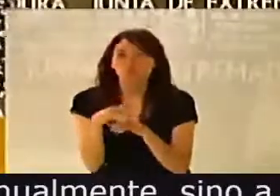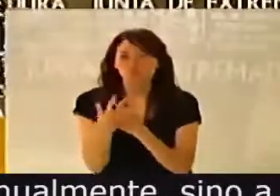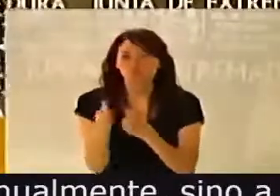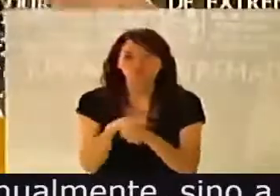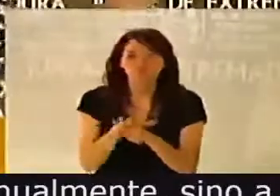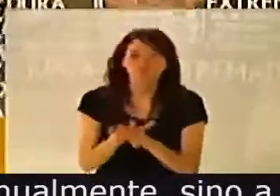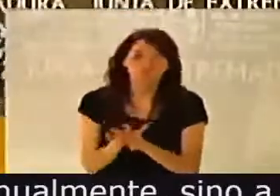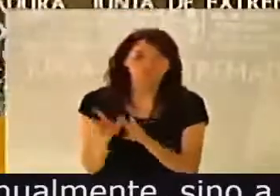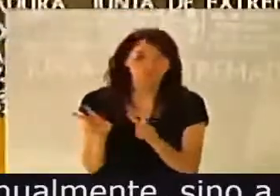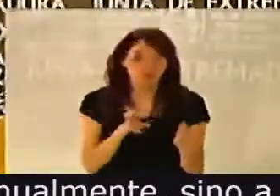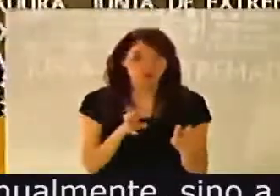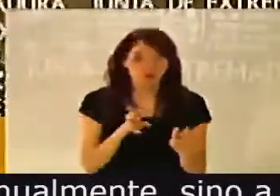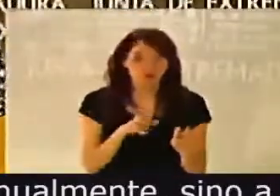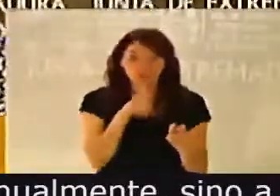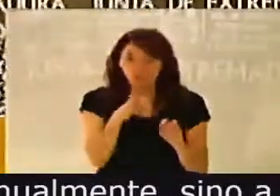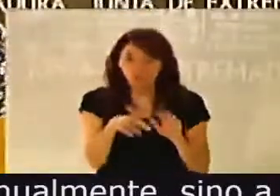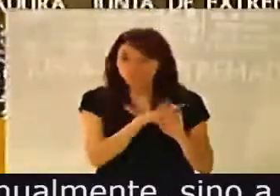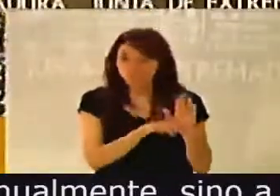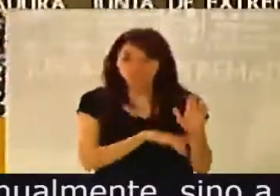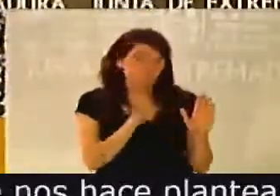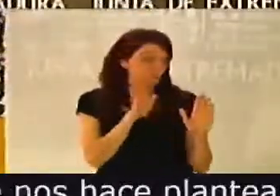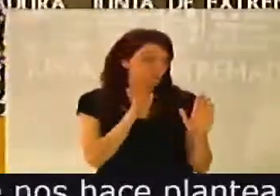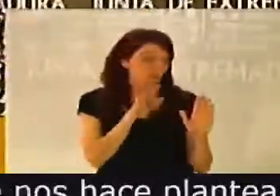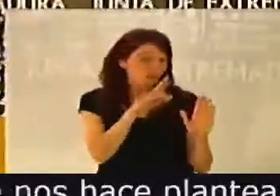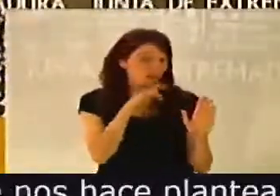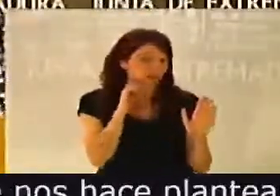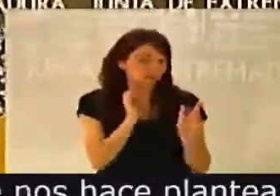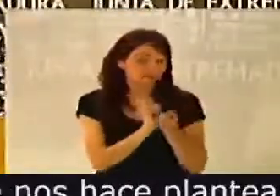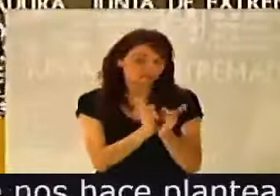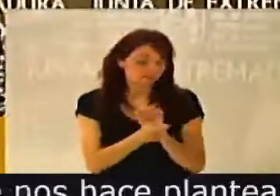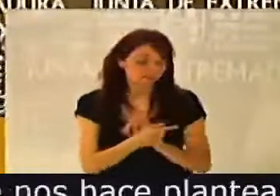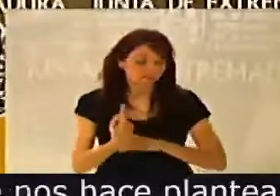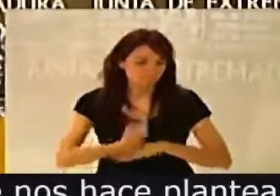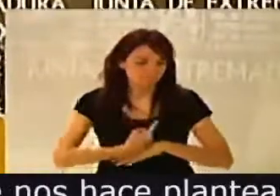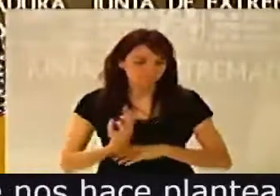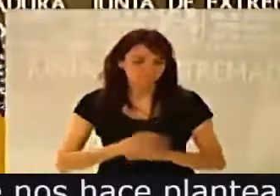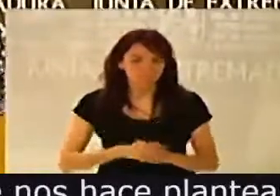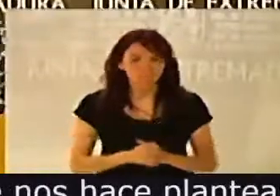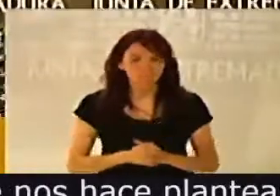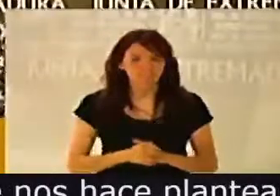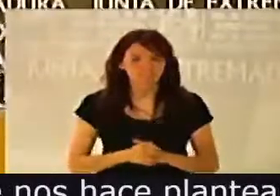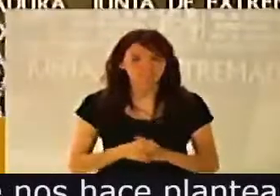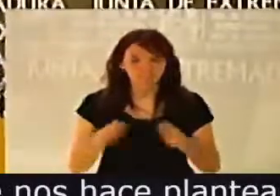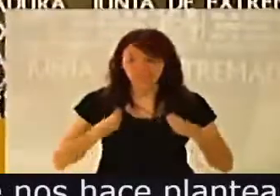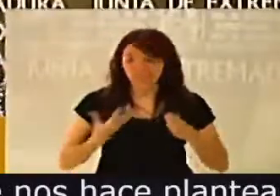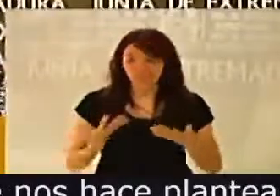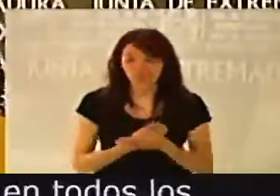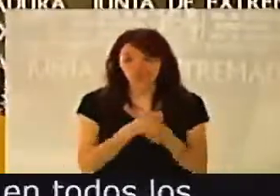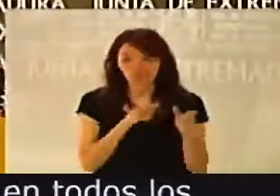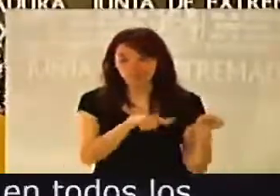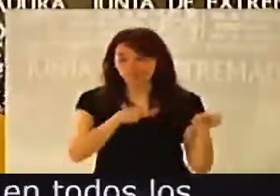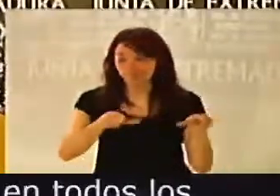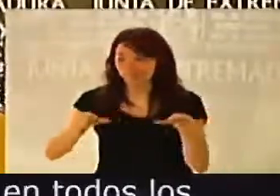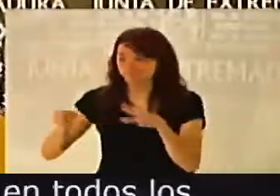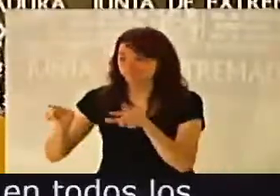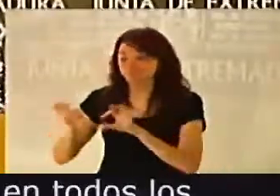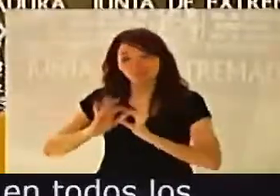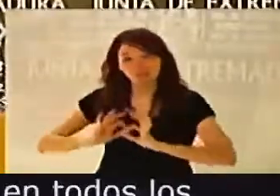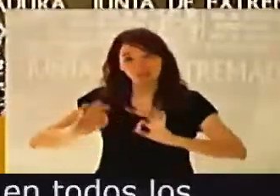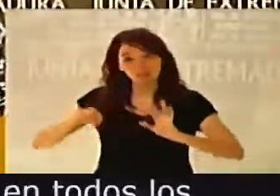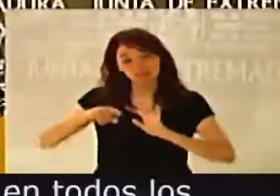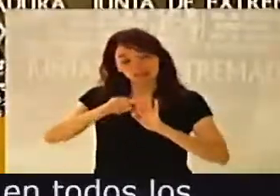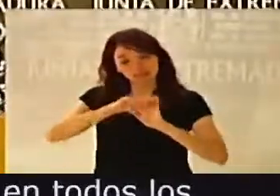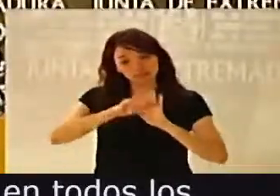hace plantear las cosas de otra manera y que está ocurriendo en todos los órdenes de la vida, y especialmente la desescalada